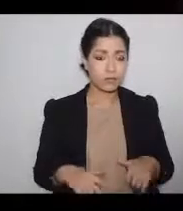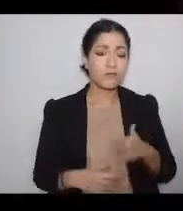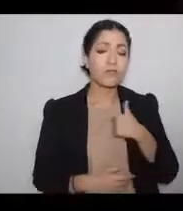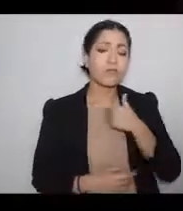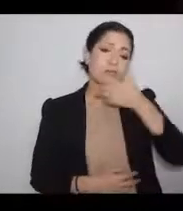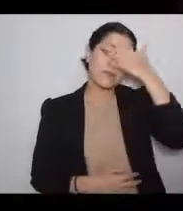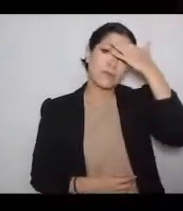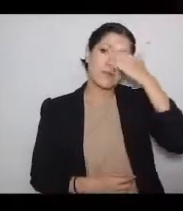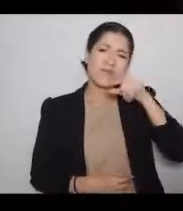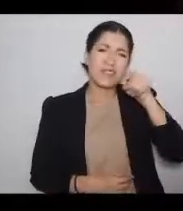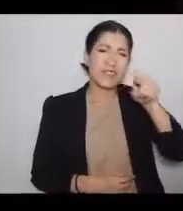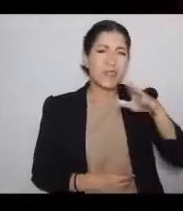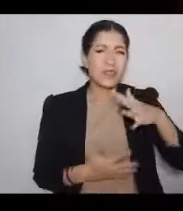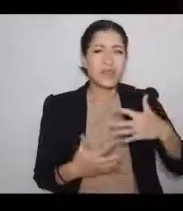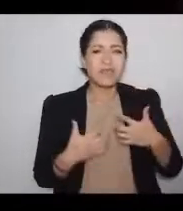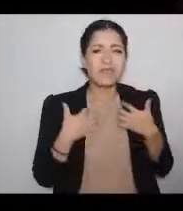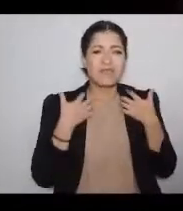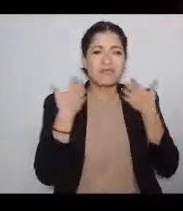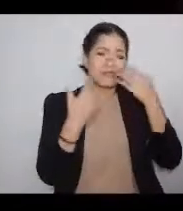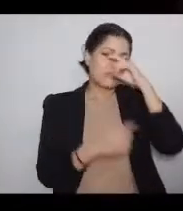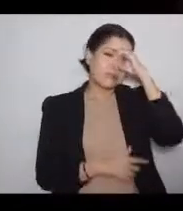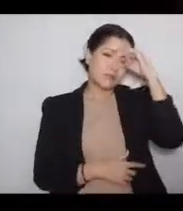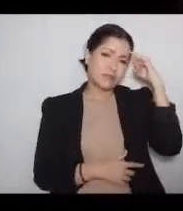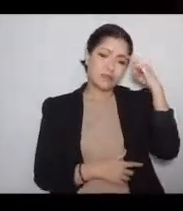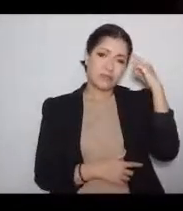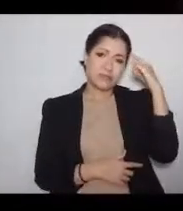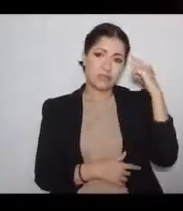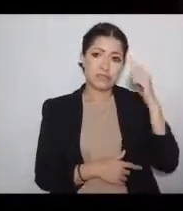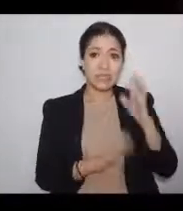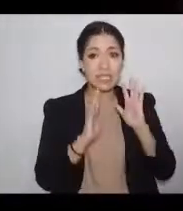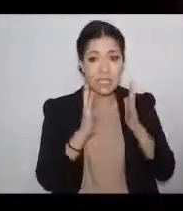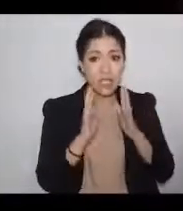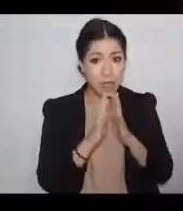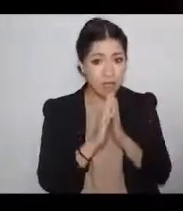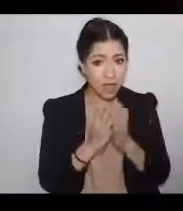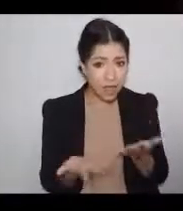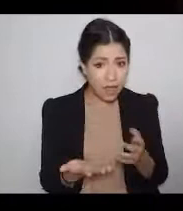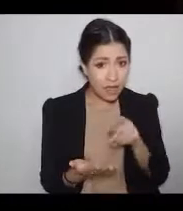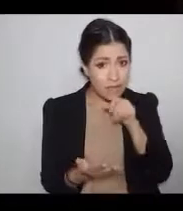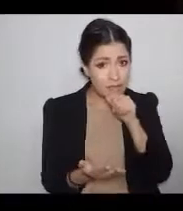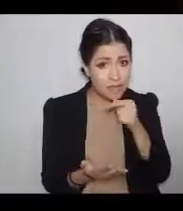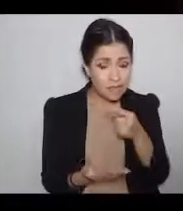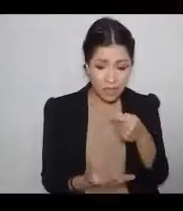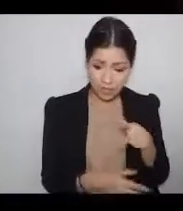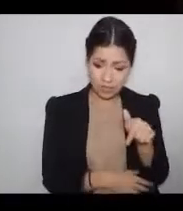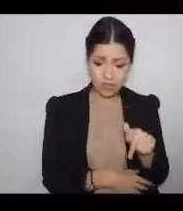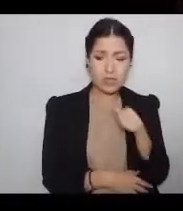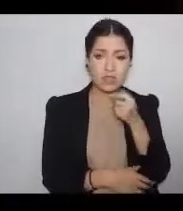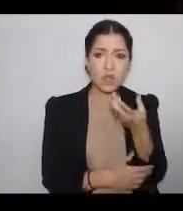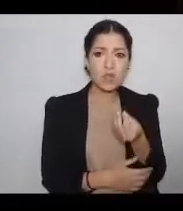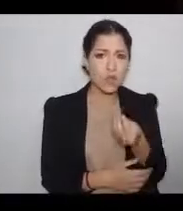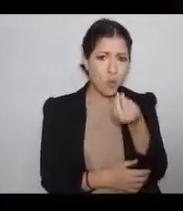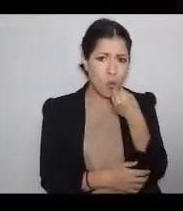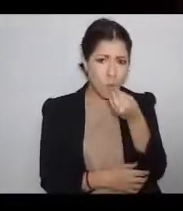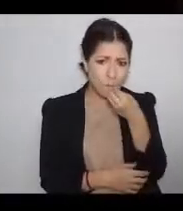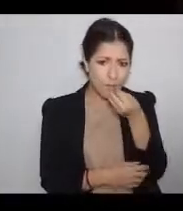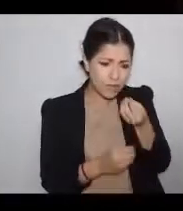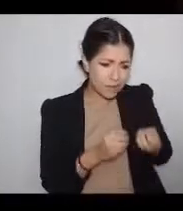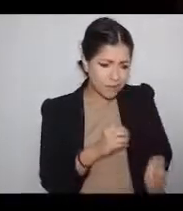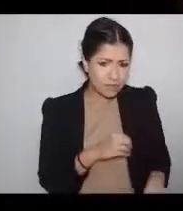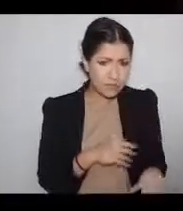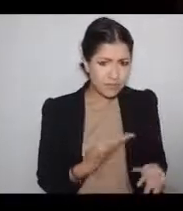¡Sé que te exaspera! Le das los restos de tu comida bajo la mesa. ¡Eso es